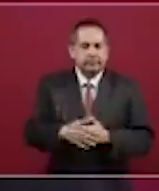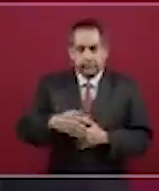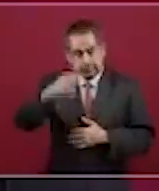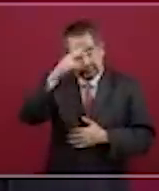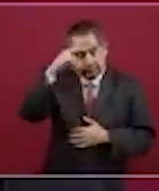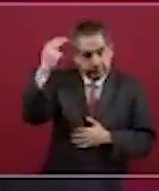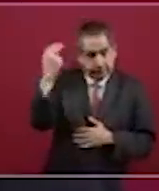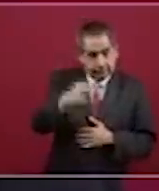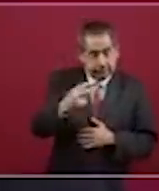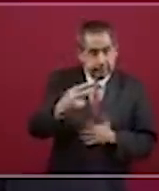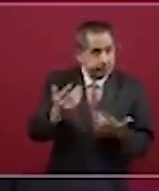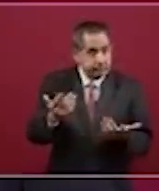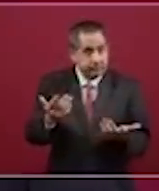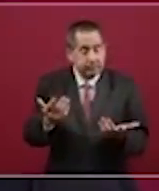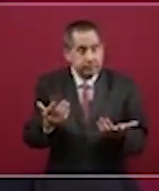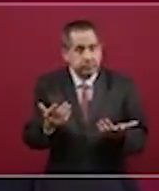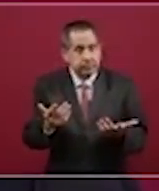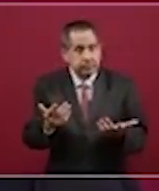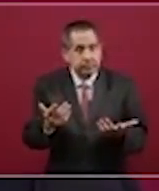México,